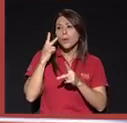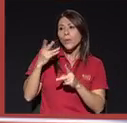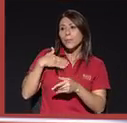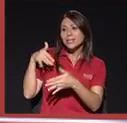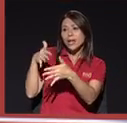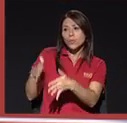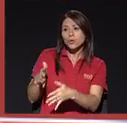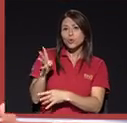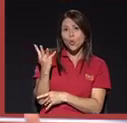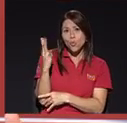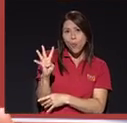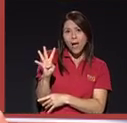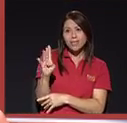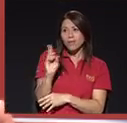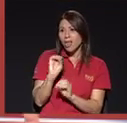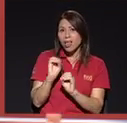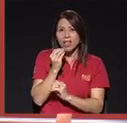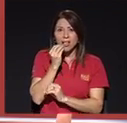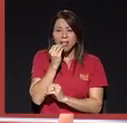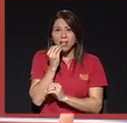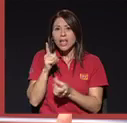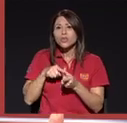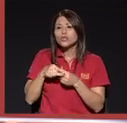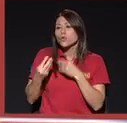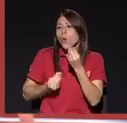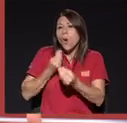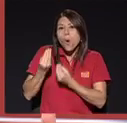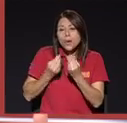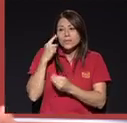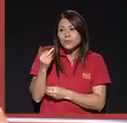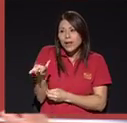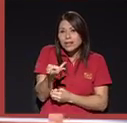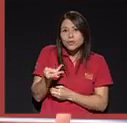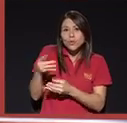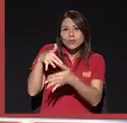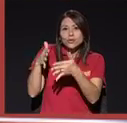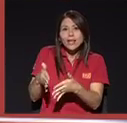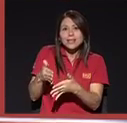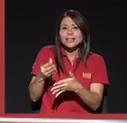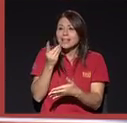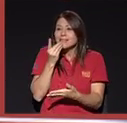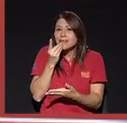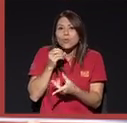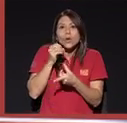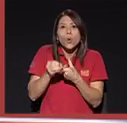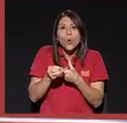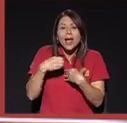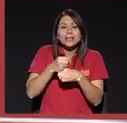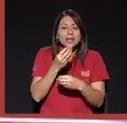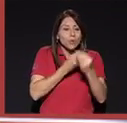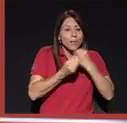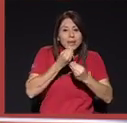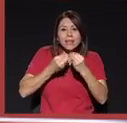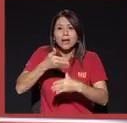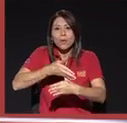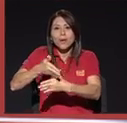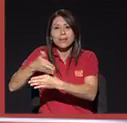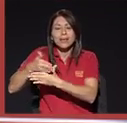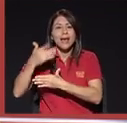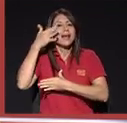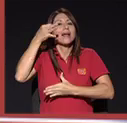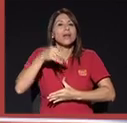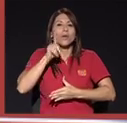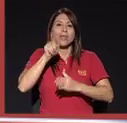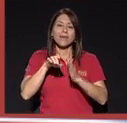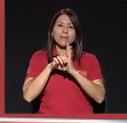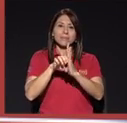no desayunan. Entonces, ¿cómo hacemos para que estos 4 estudiantes desayunen o por lo menos hacer una merienda compartida? Creo que el educar con el ejemplo